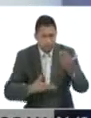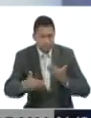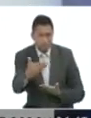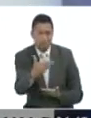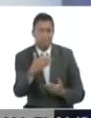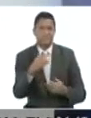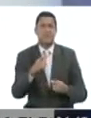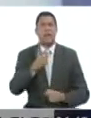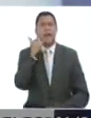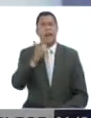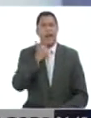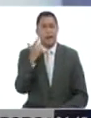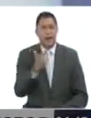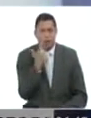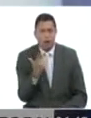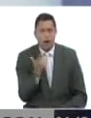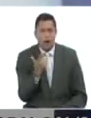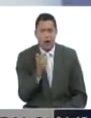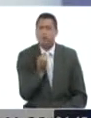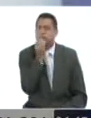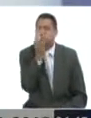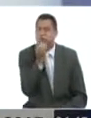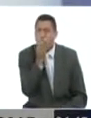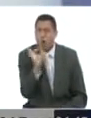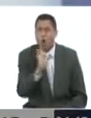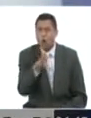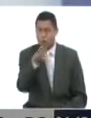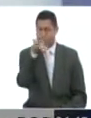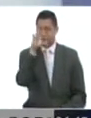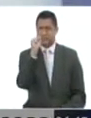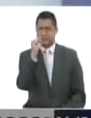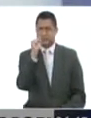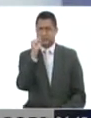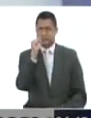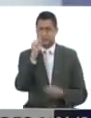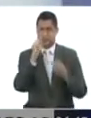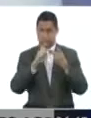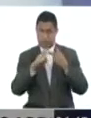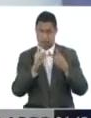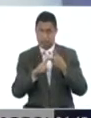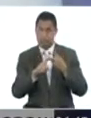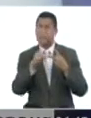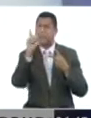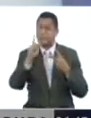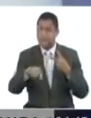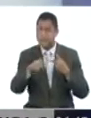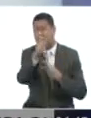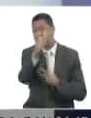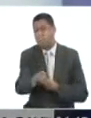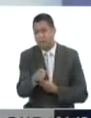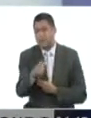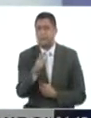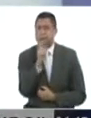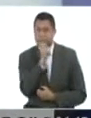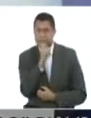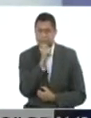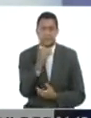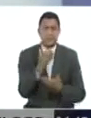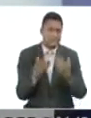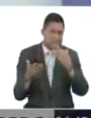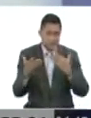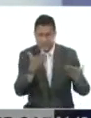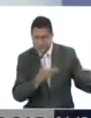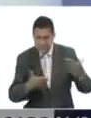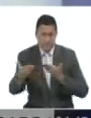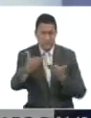decir, lenguaje tanto expresivo como comprensivo. Además, a estos pacientes les cuesta un poco la socialización con